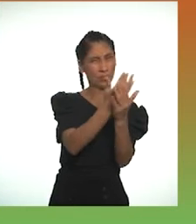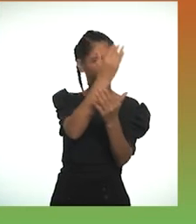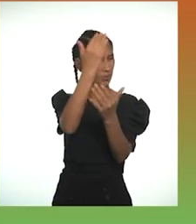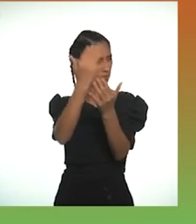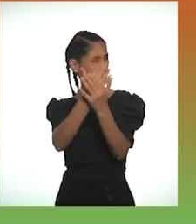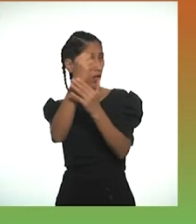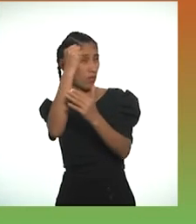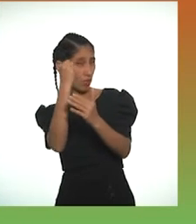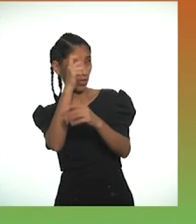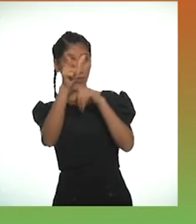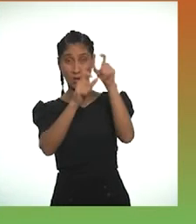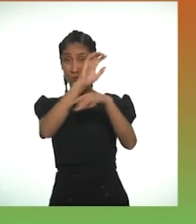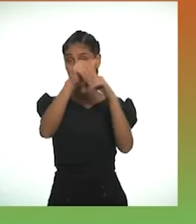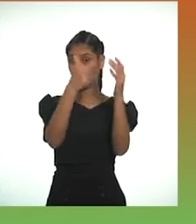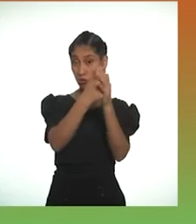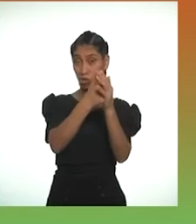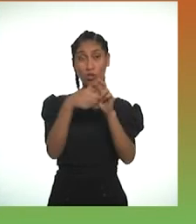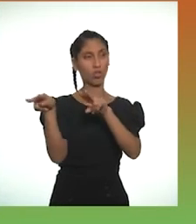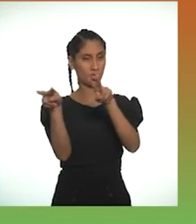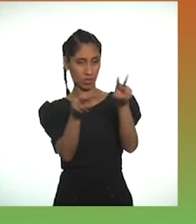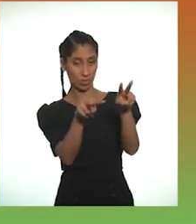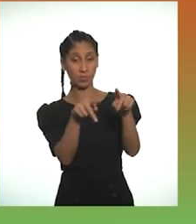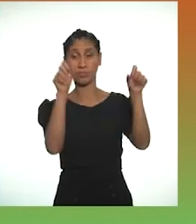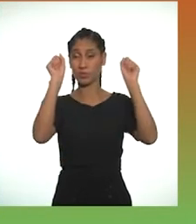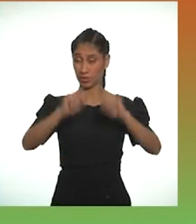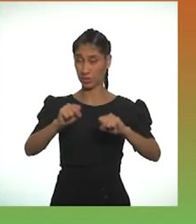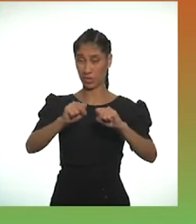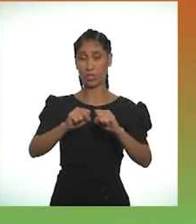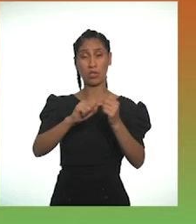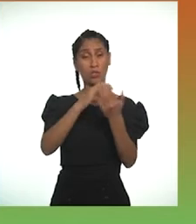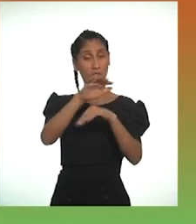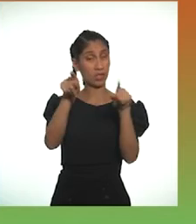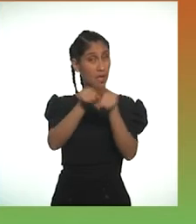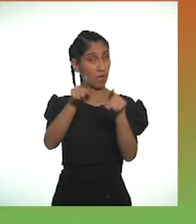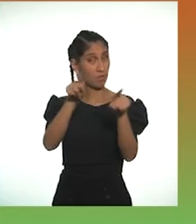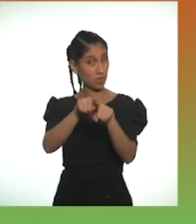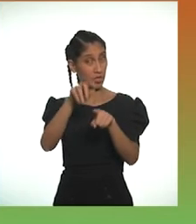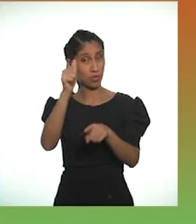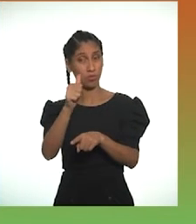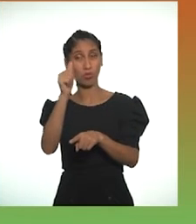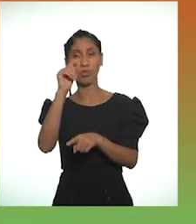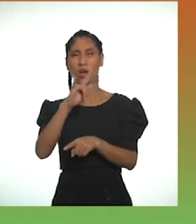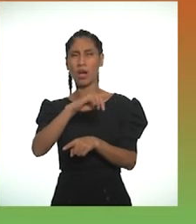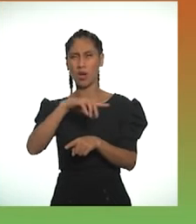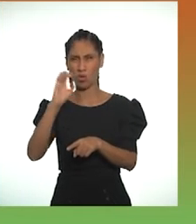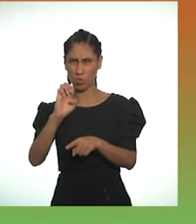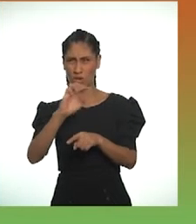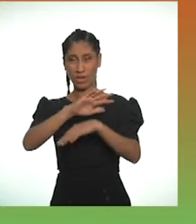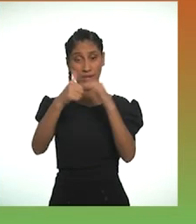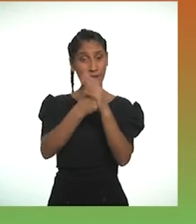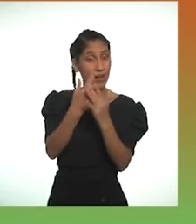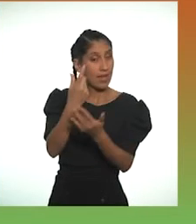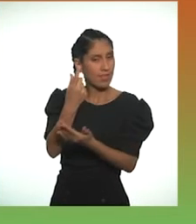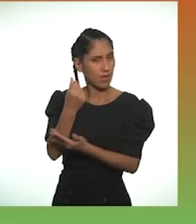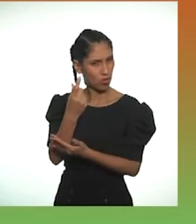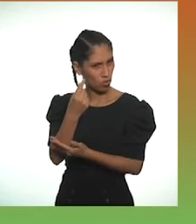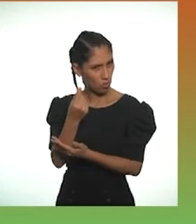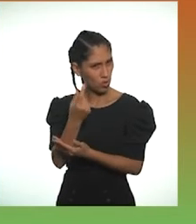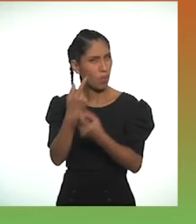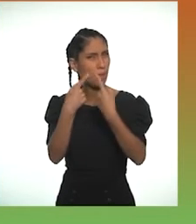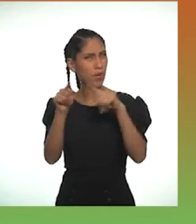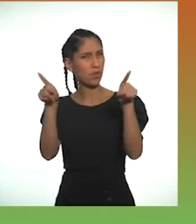las habitaban. Claro, hubo un auge económico en ese momento, pero